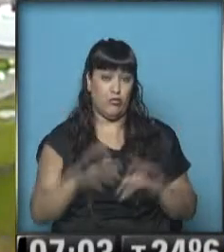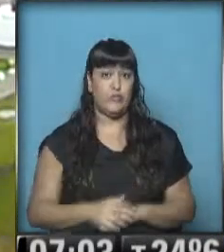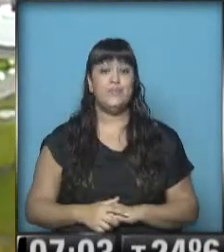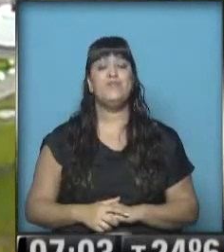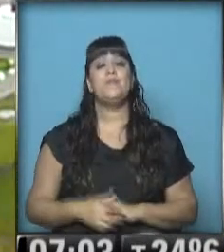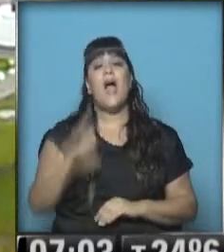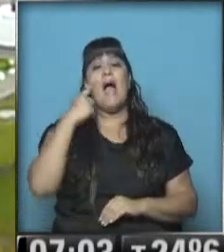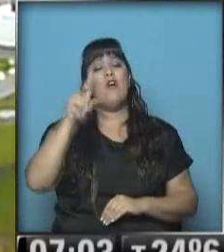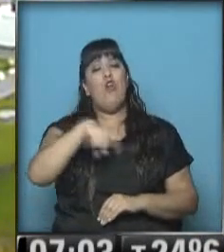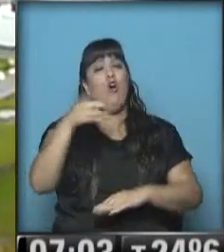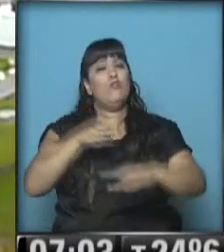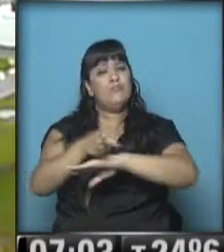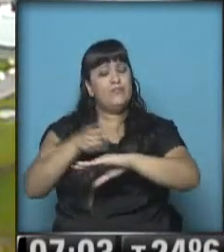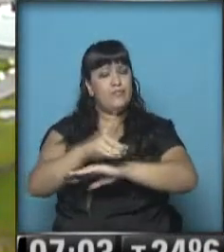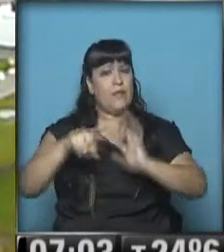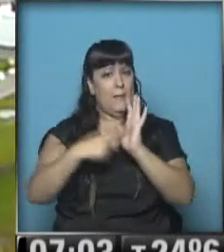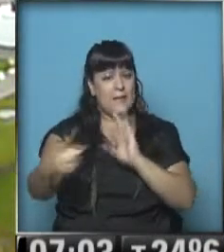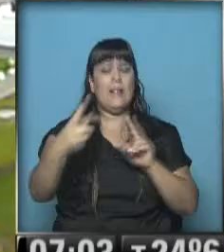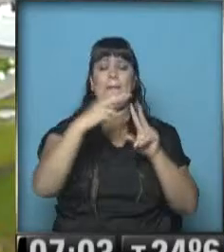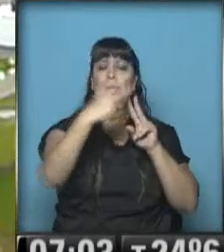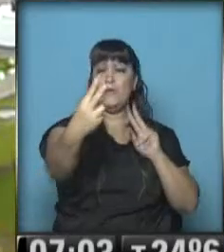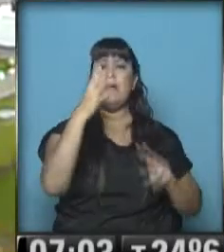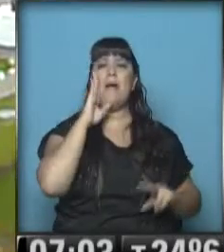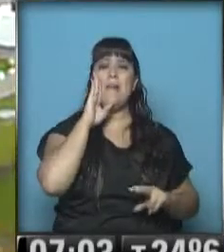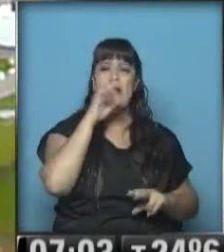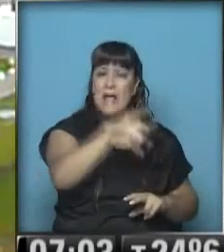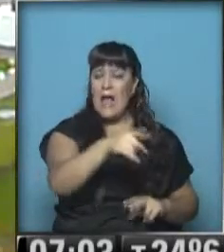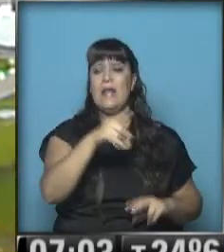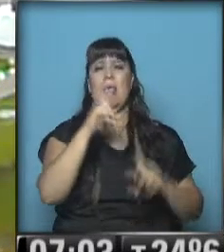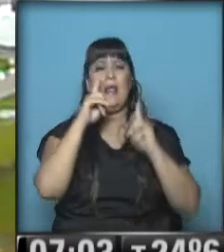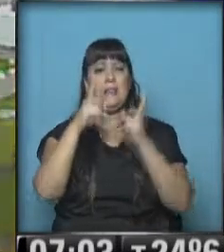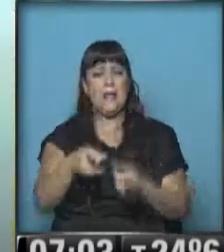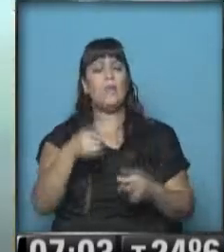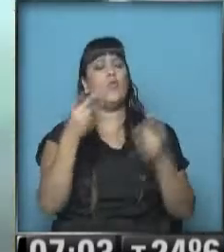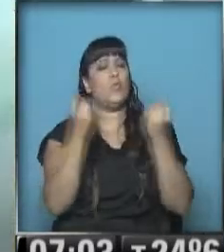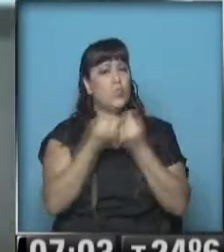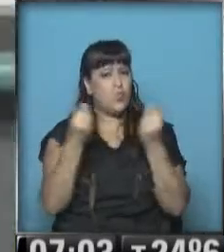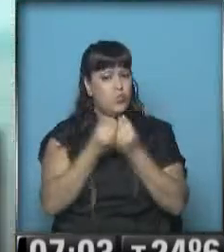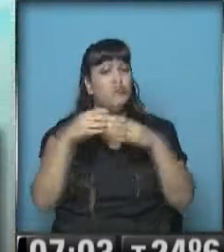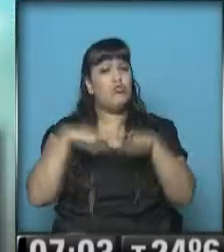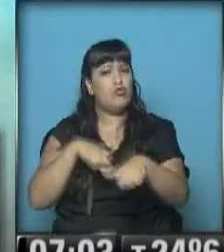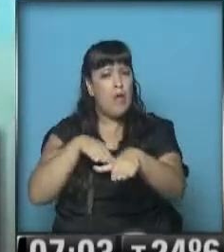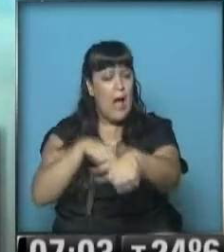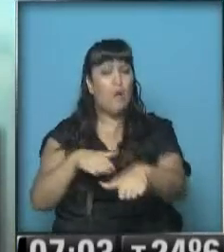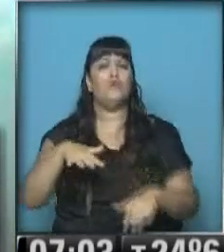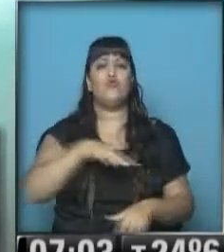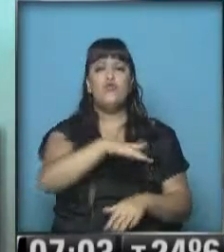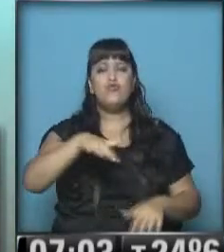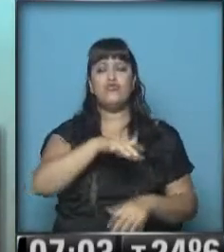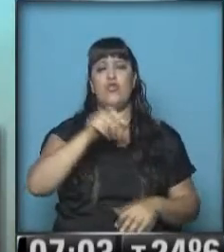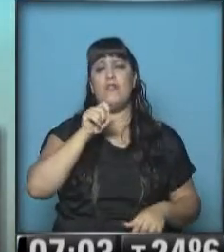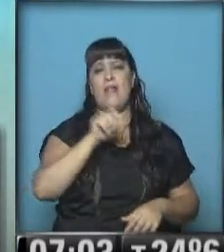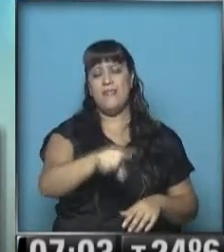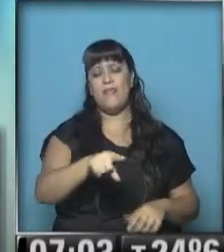en los ingresos, en los corredores, hablamos de Panamericana, también muy cargada ya desde la zona de